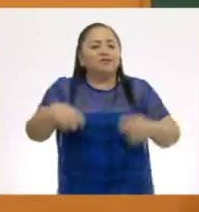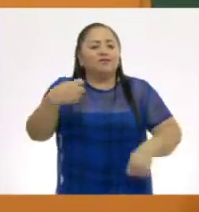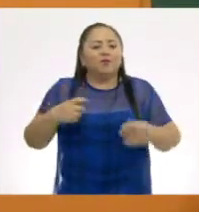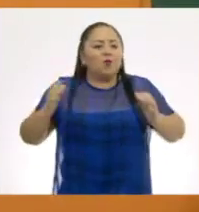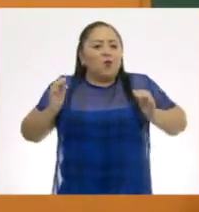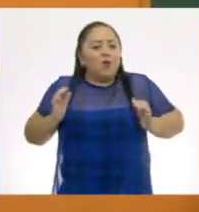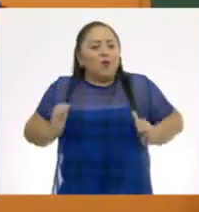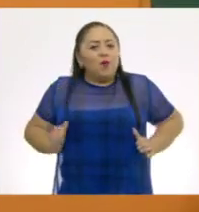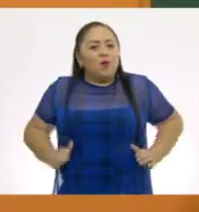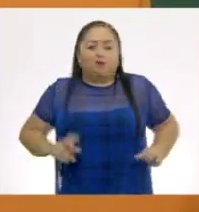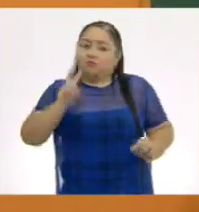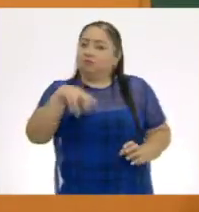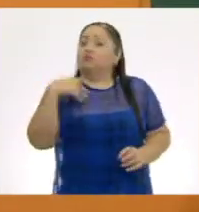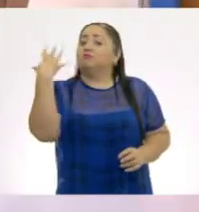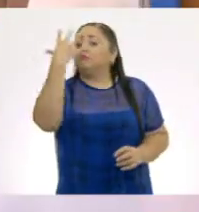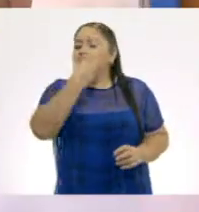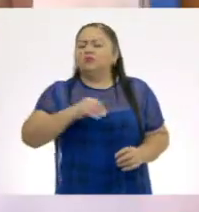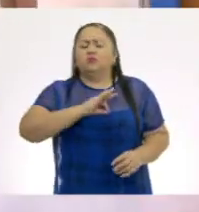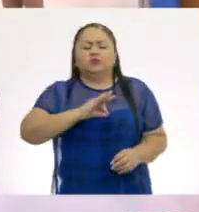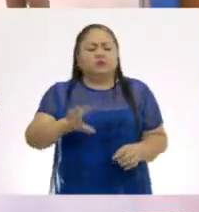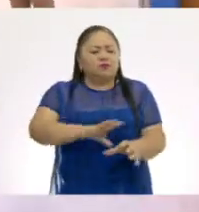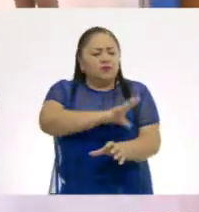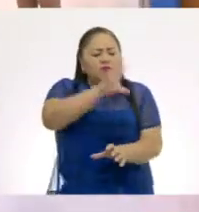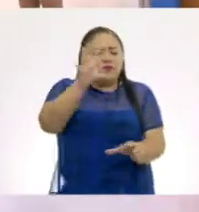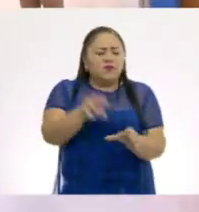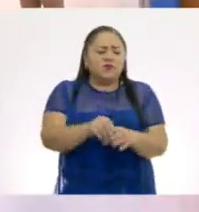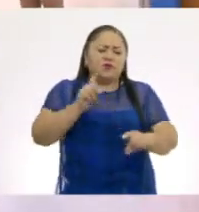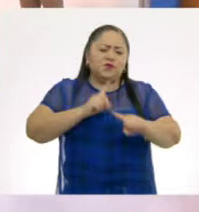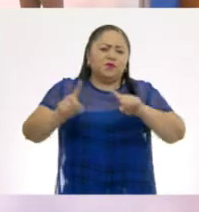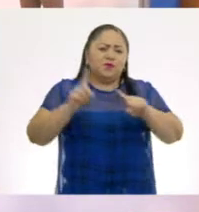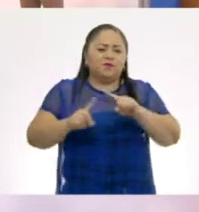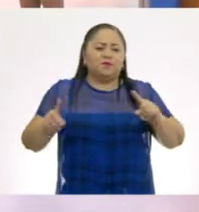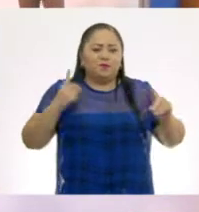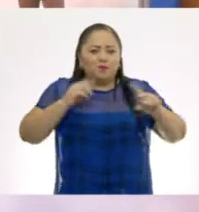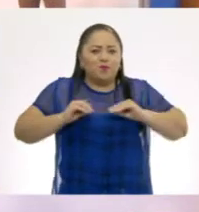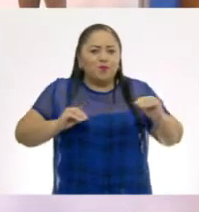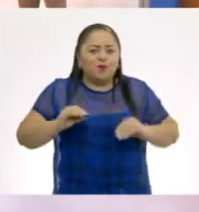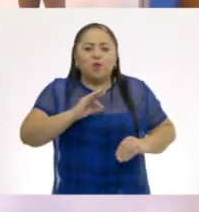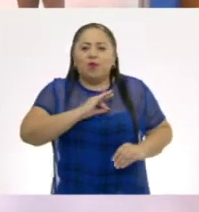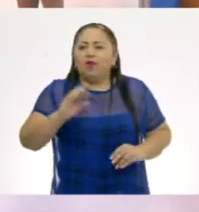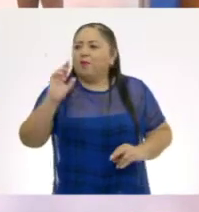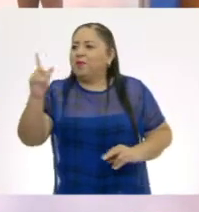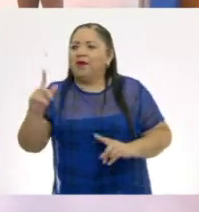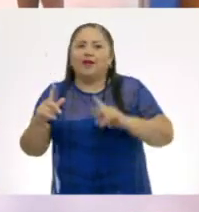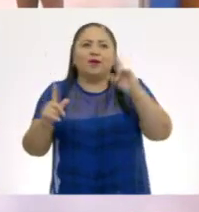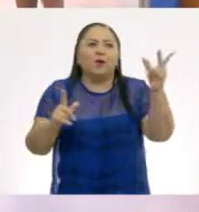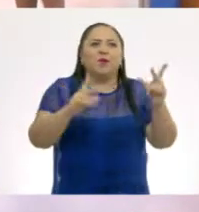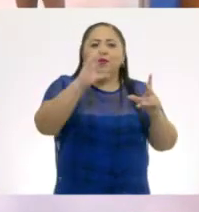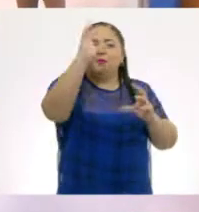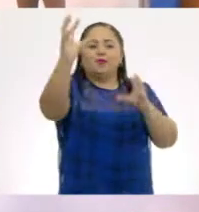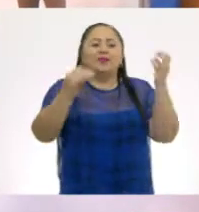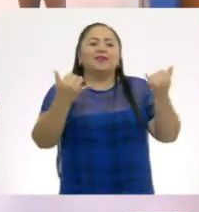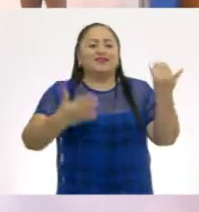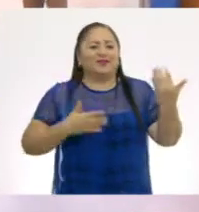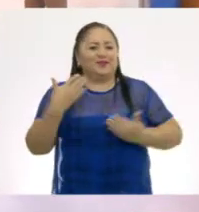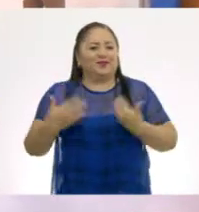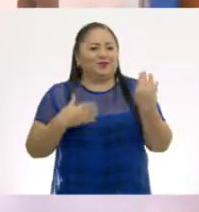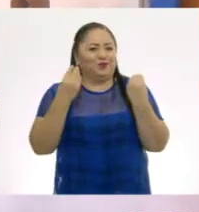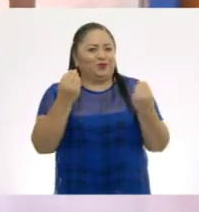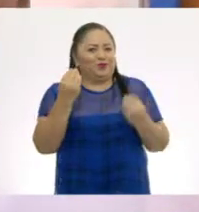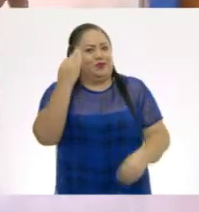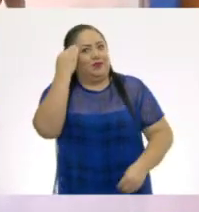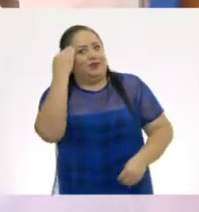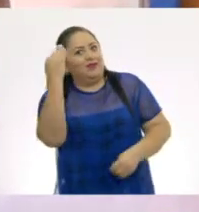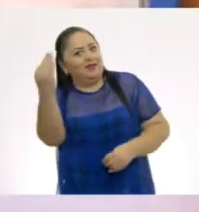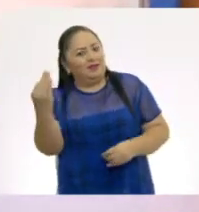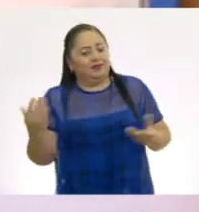Nuestro cuerpo es tan maravilloso que podemos tener infinidad de movimientos para poder romper nuestras burbujas y divertirnos mucho tiempo.